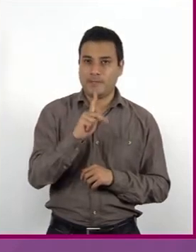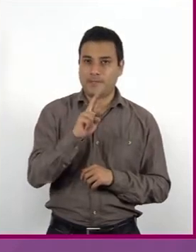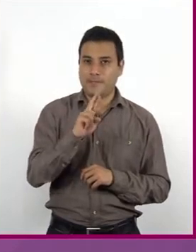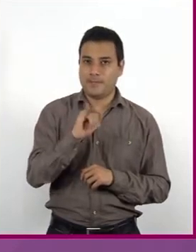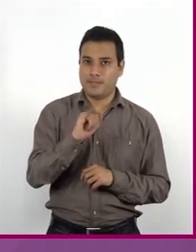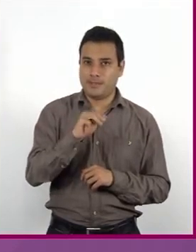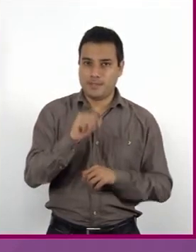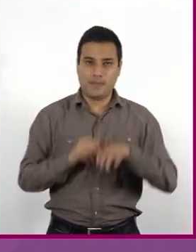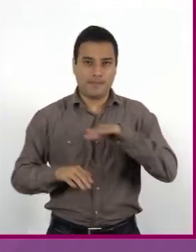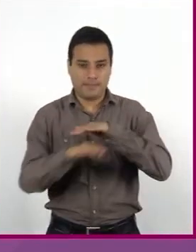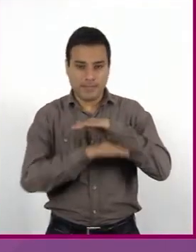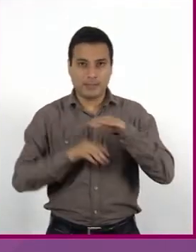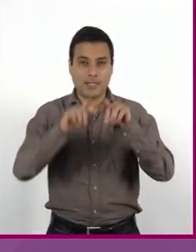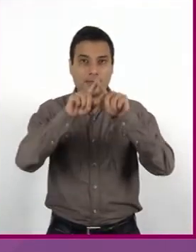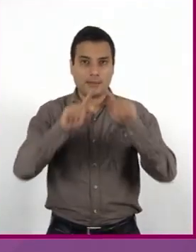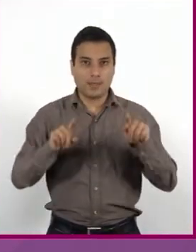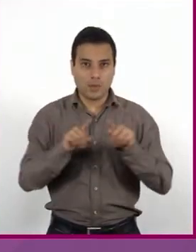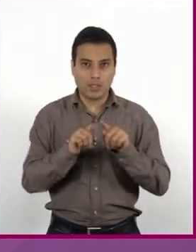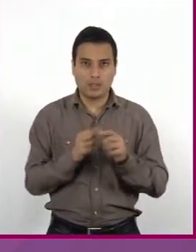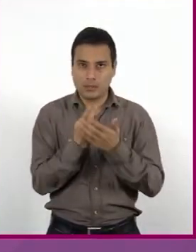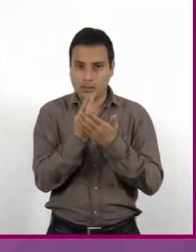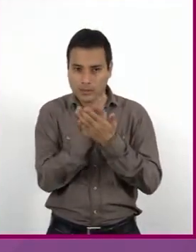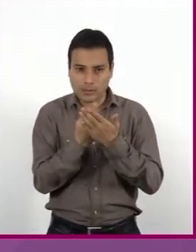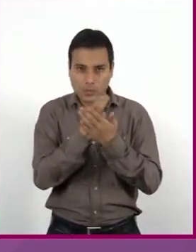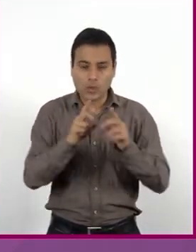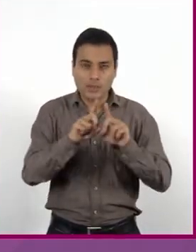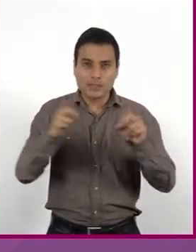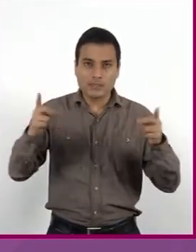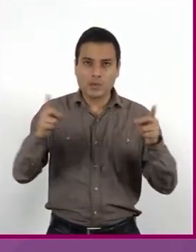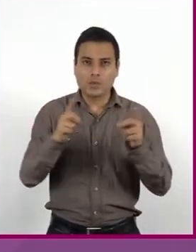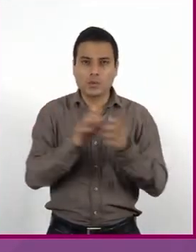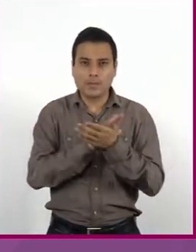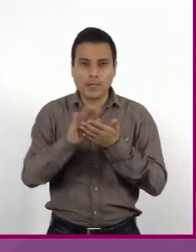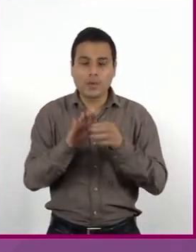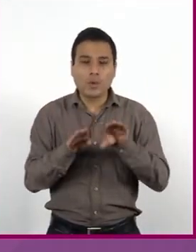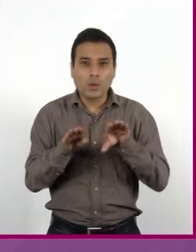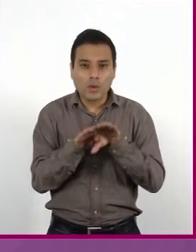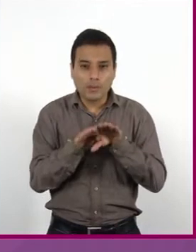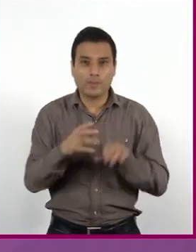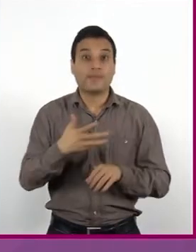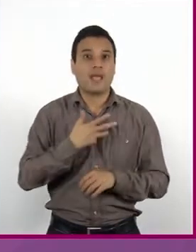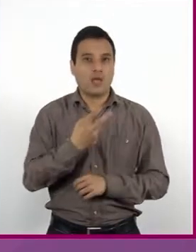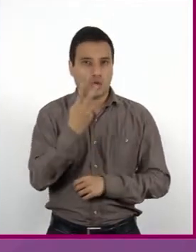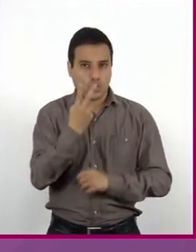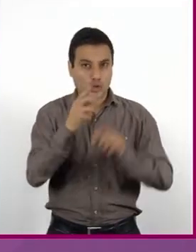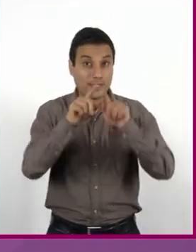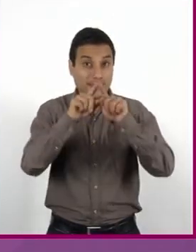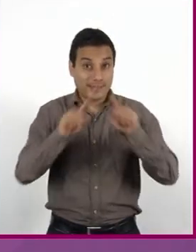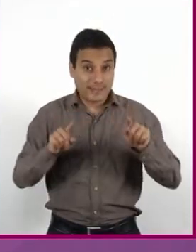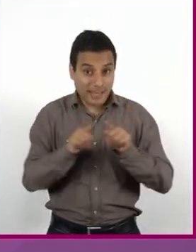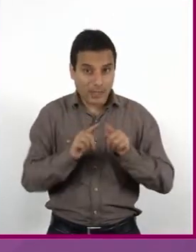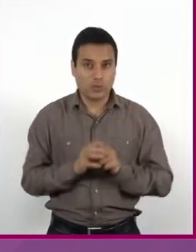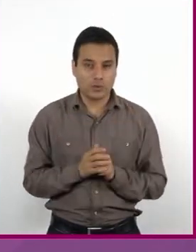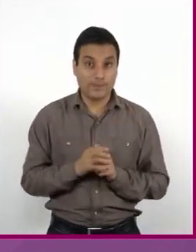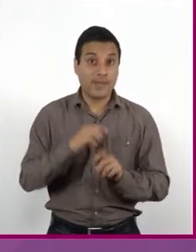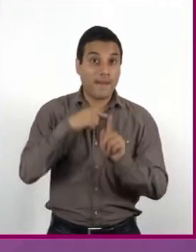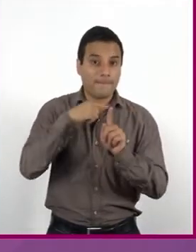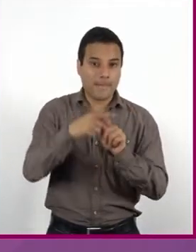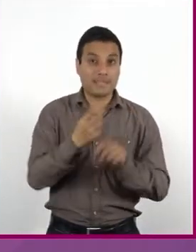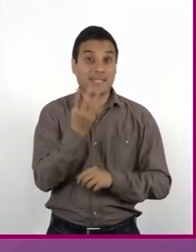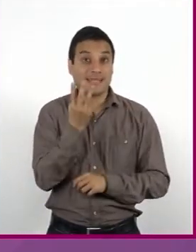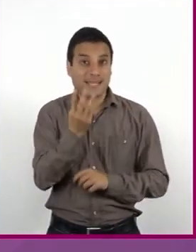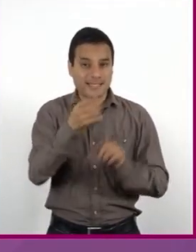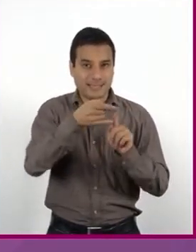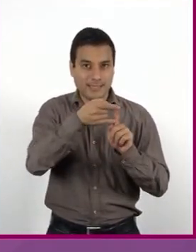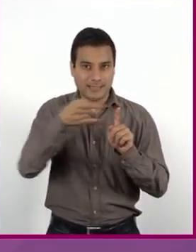triangular y su desarrollo plano está conformado por 2 triángulos que forman sus bases y 3 rectángulos que forman